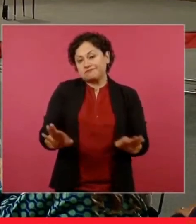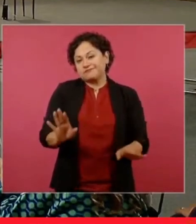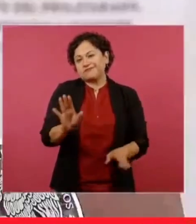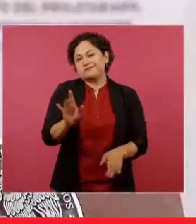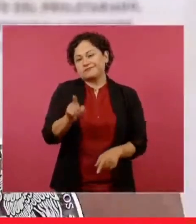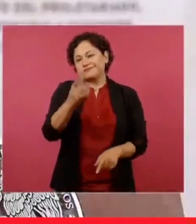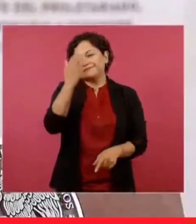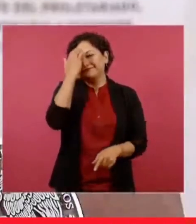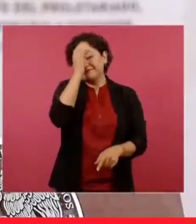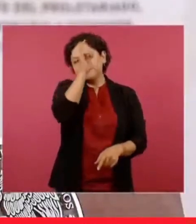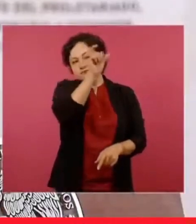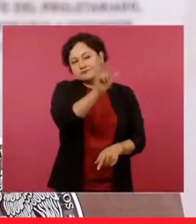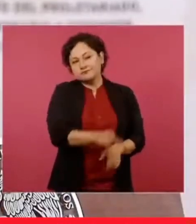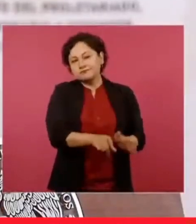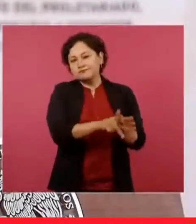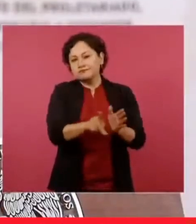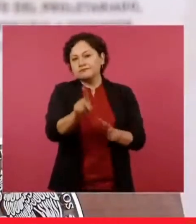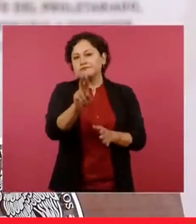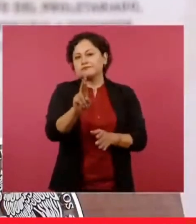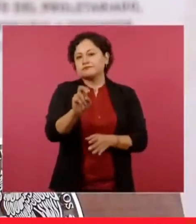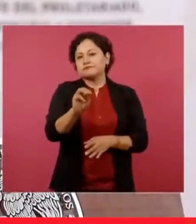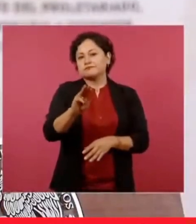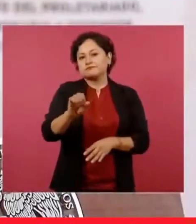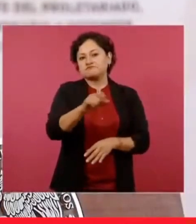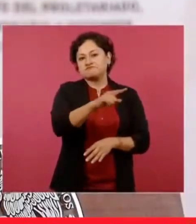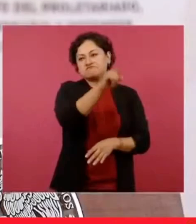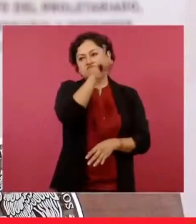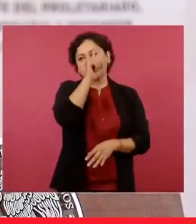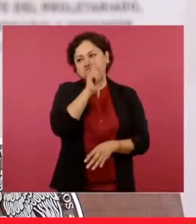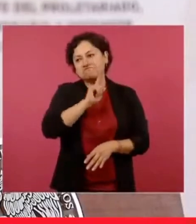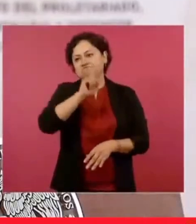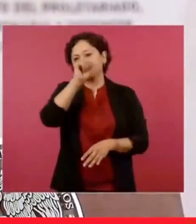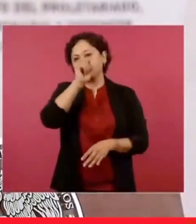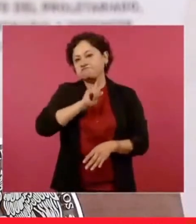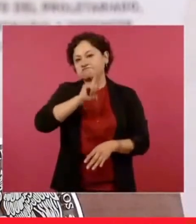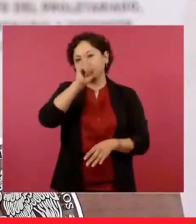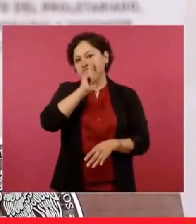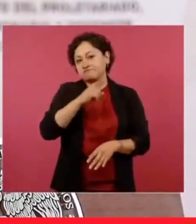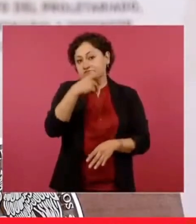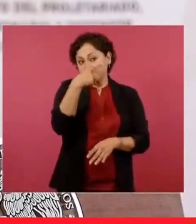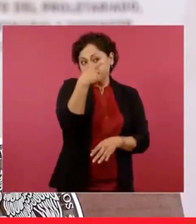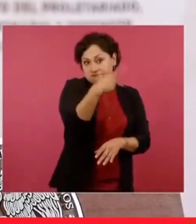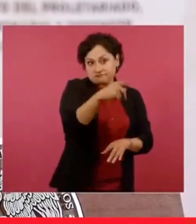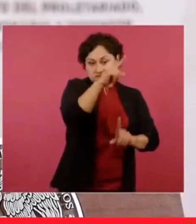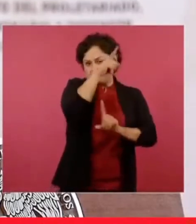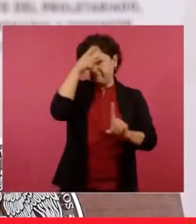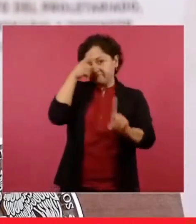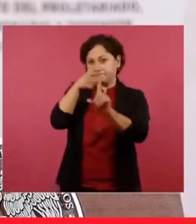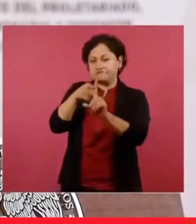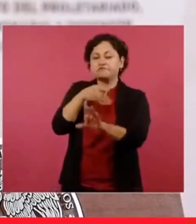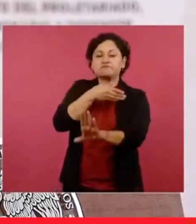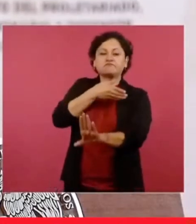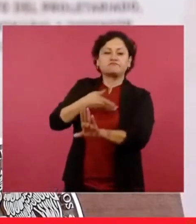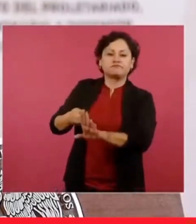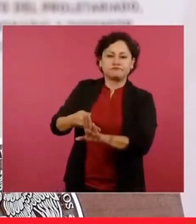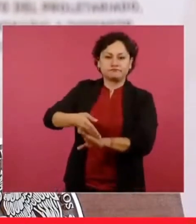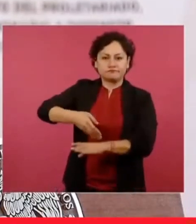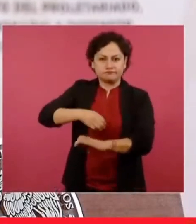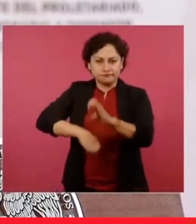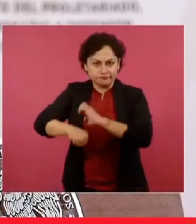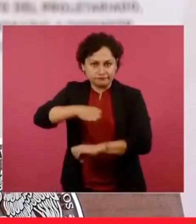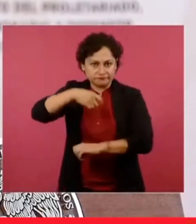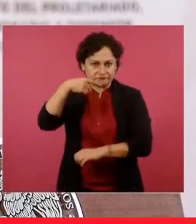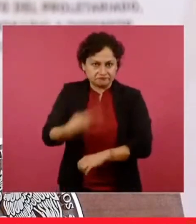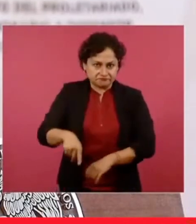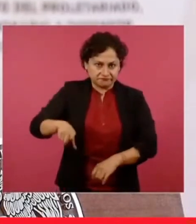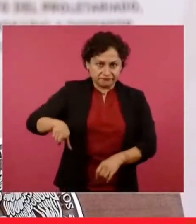miente, y uno de sus tópicos favoritos para mentir son las empresas públicas y la Comisión Federal de